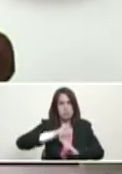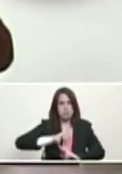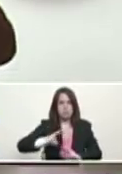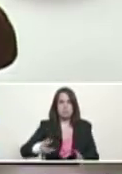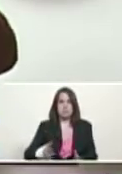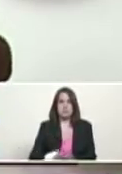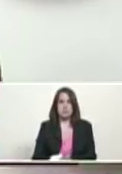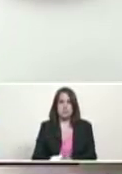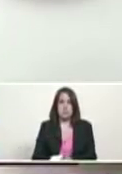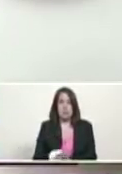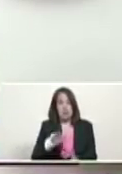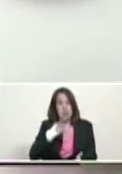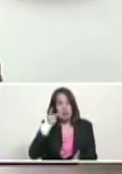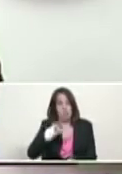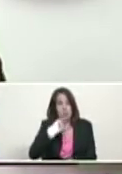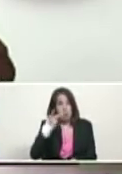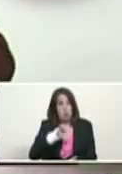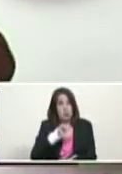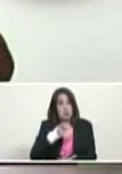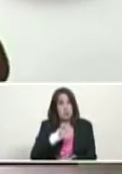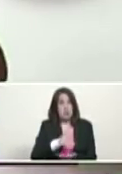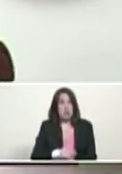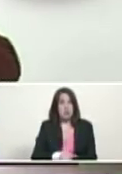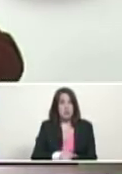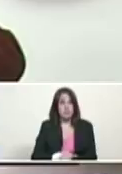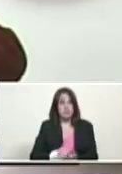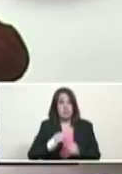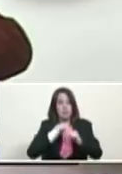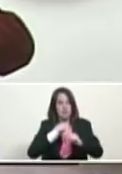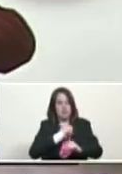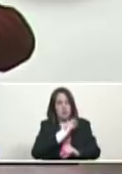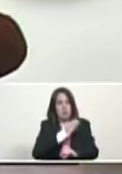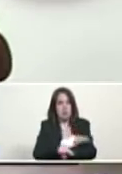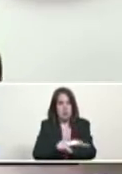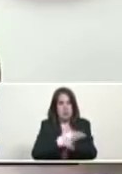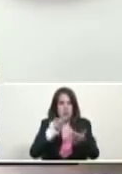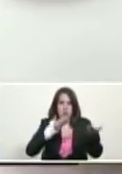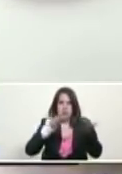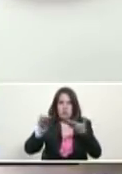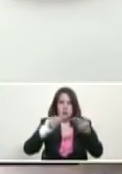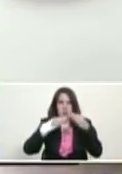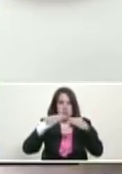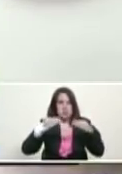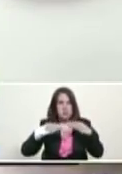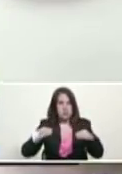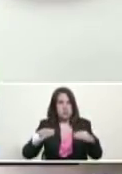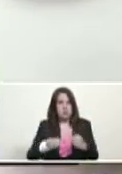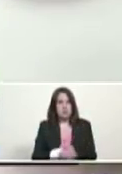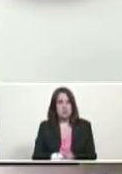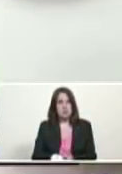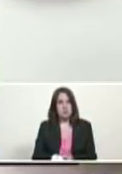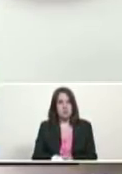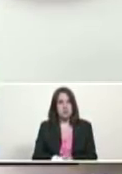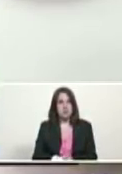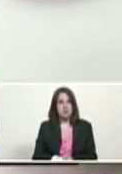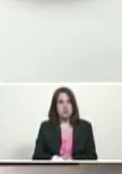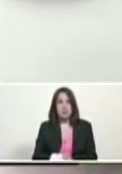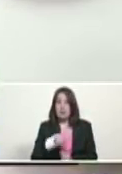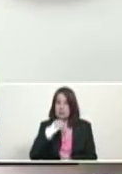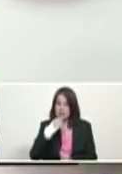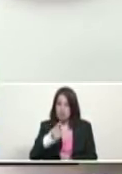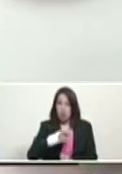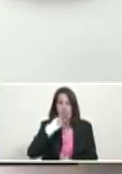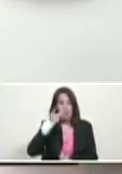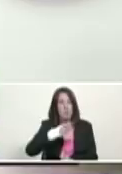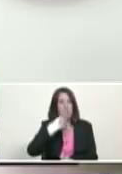vía de la política, con P mayúscula, de la política para el servicio público. Y digo más, la